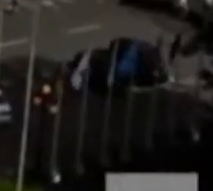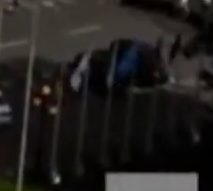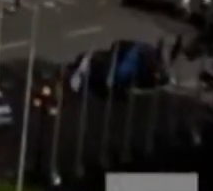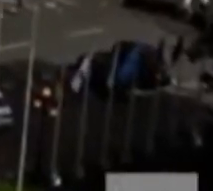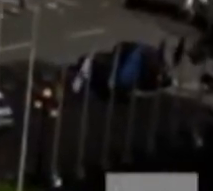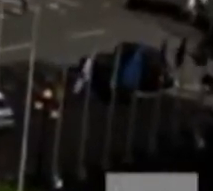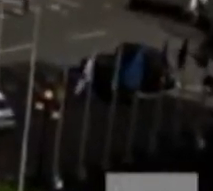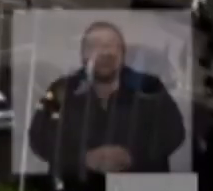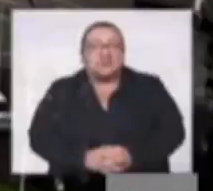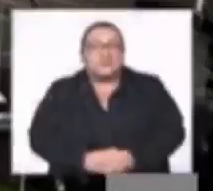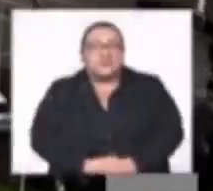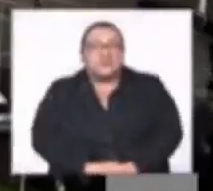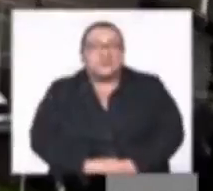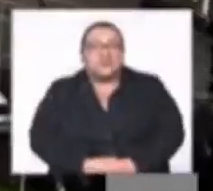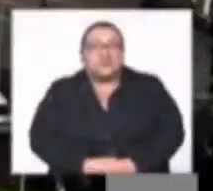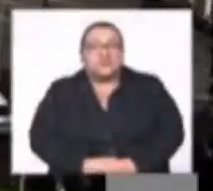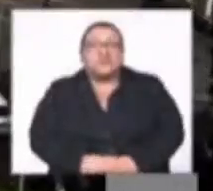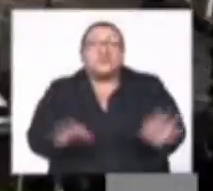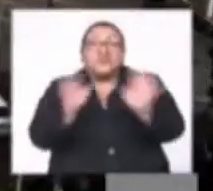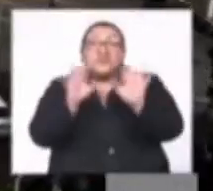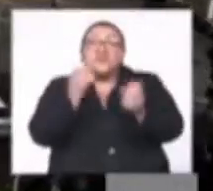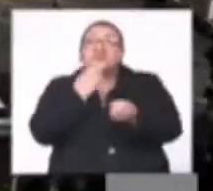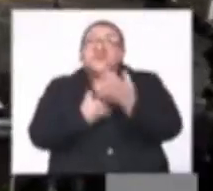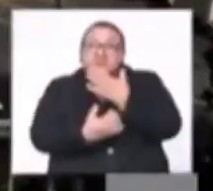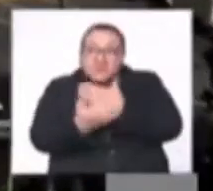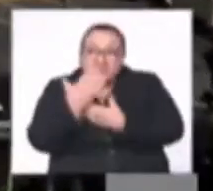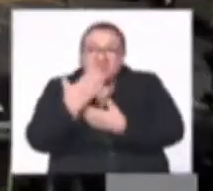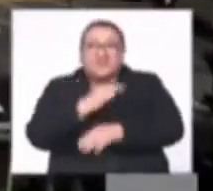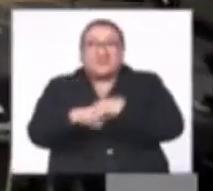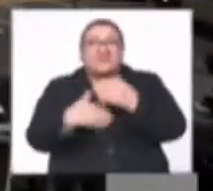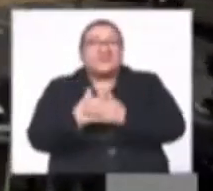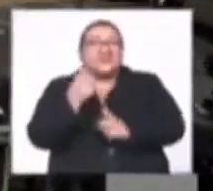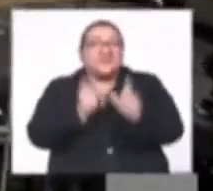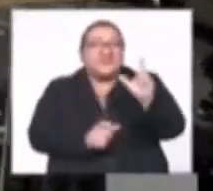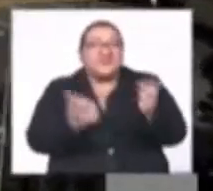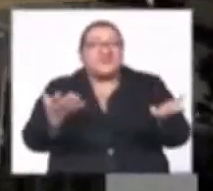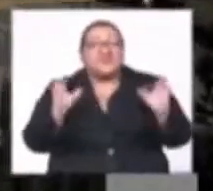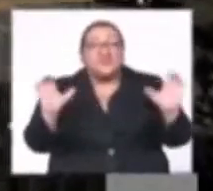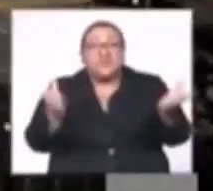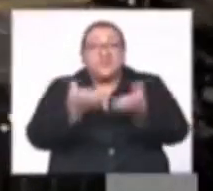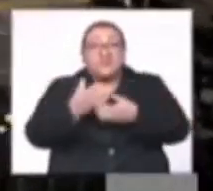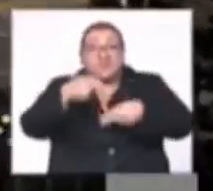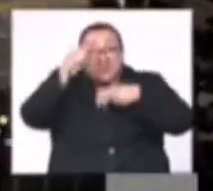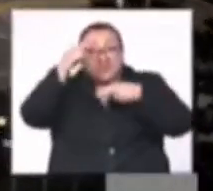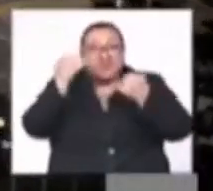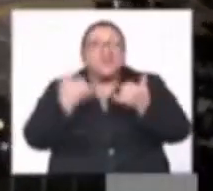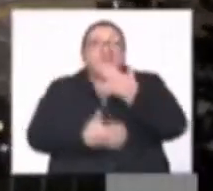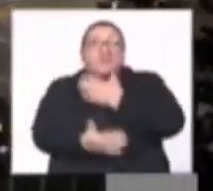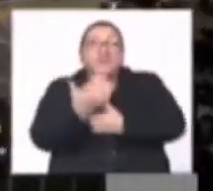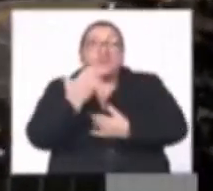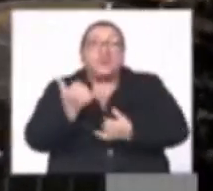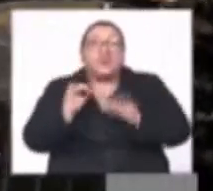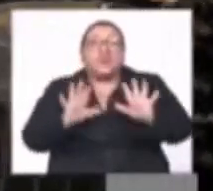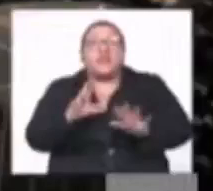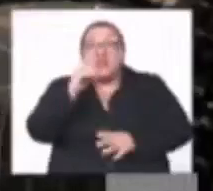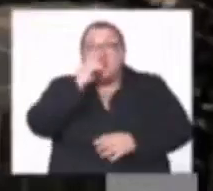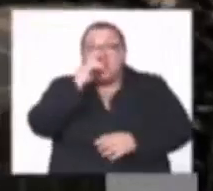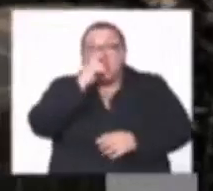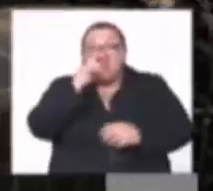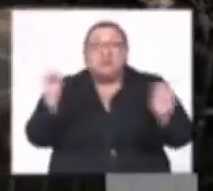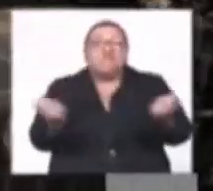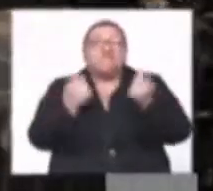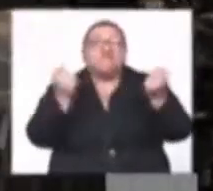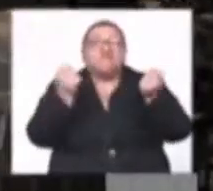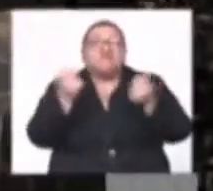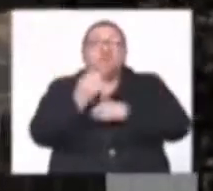Buenos días a todos nuestros televidentes, bienvenidos a una edición más de Congreso Noticias, edición matinal. Hoy 10 de junio se celebra